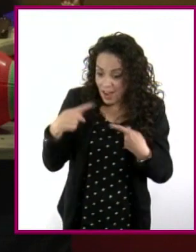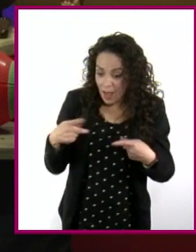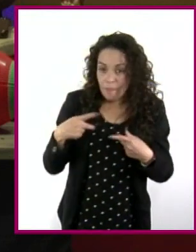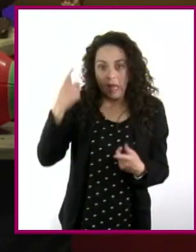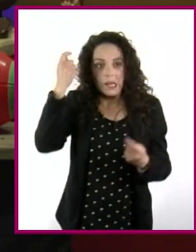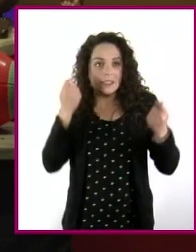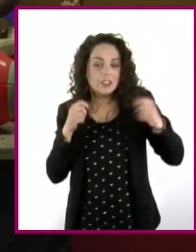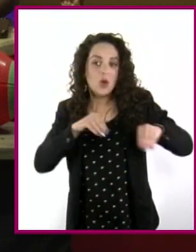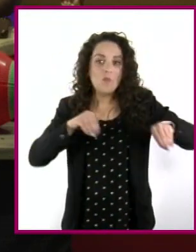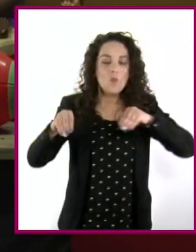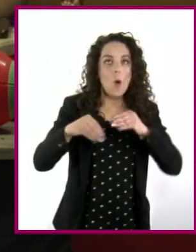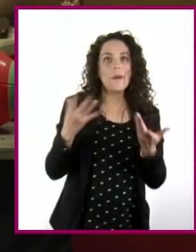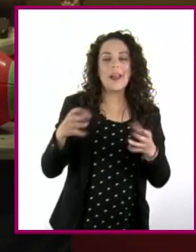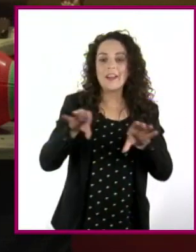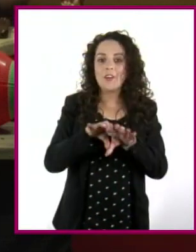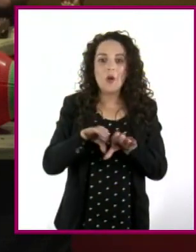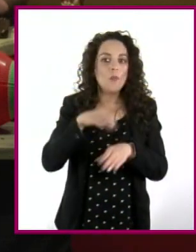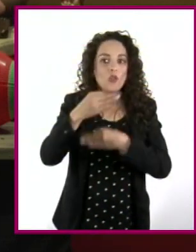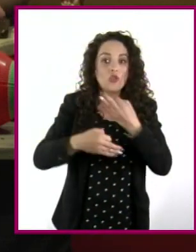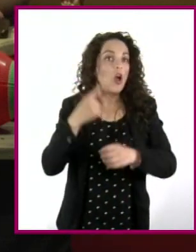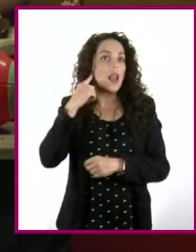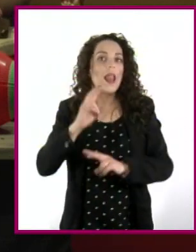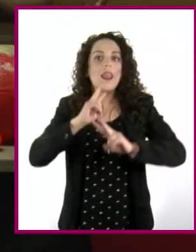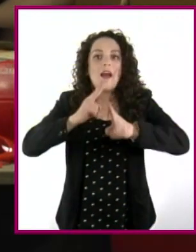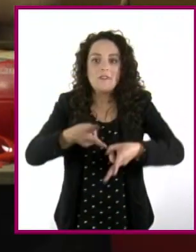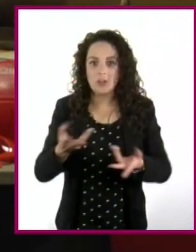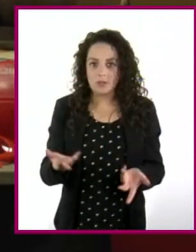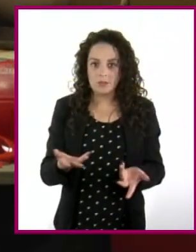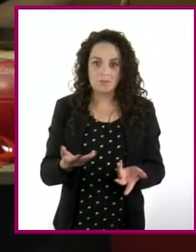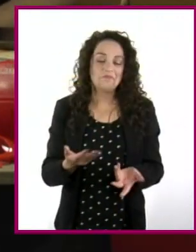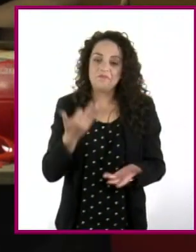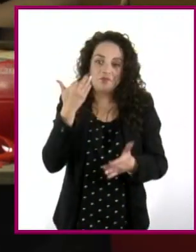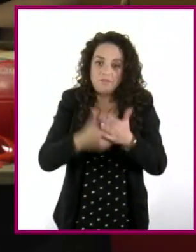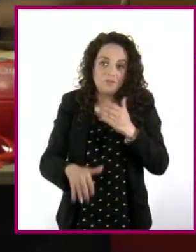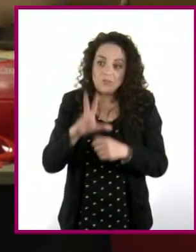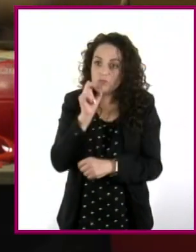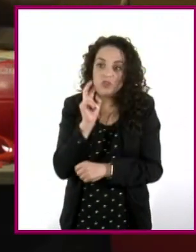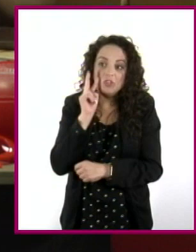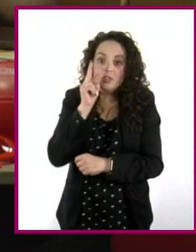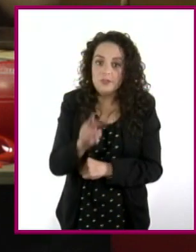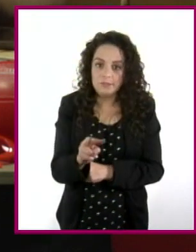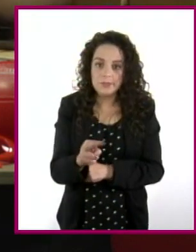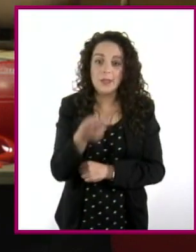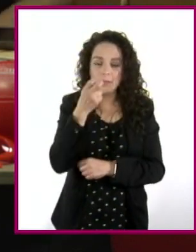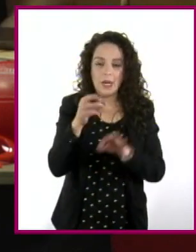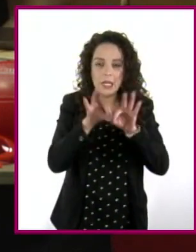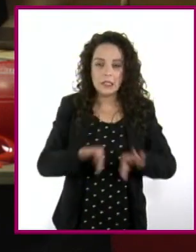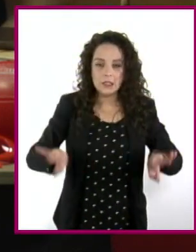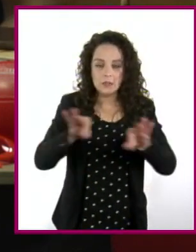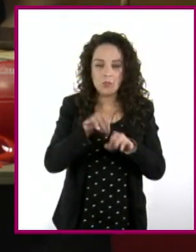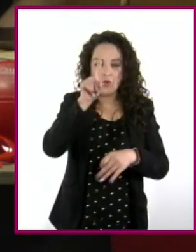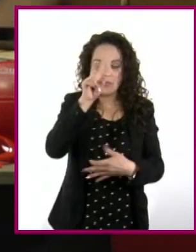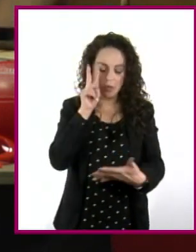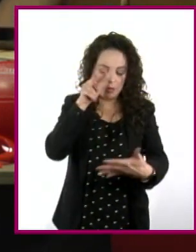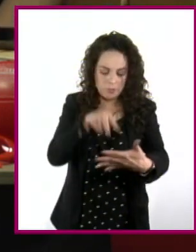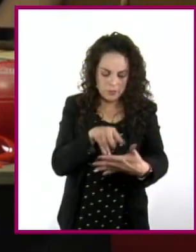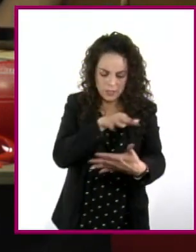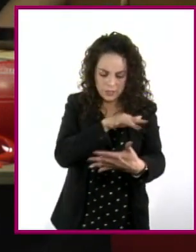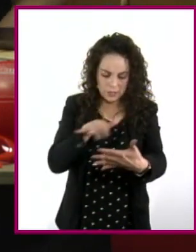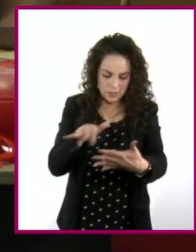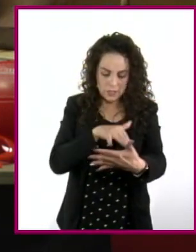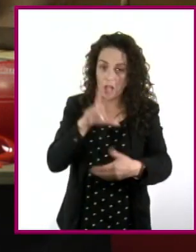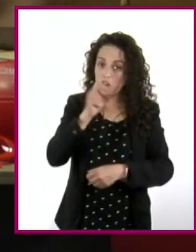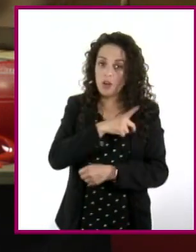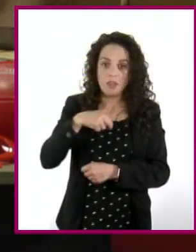influya que no vemos su cara, ni sabemos su tono de voz. Es importante centrarte en lo que lees y no en lo que supones o